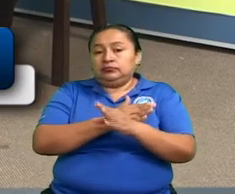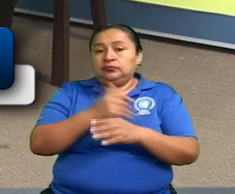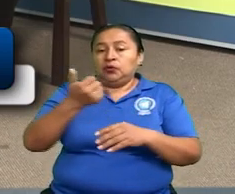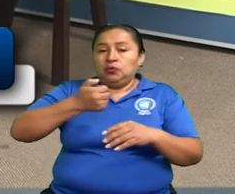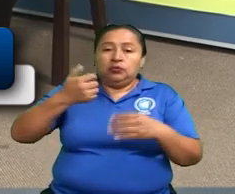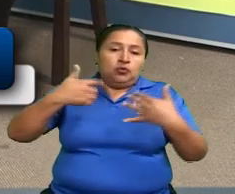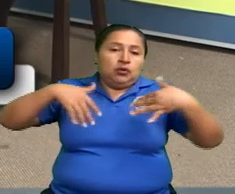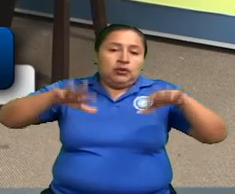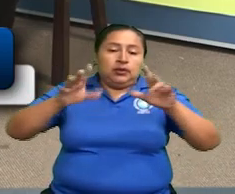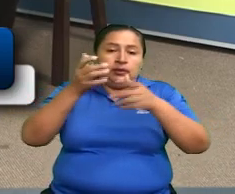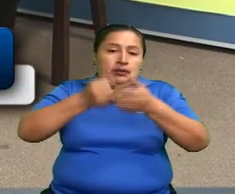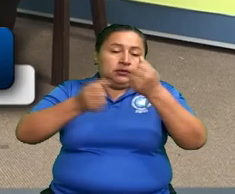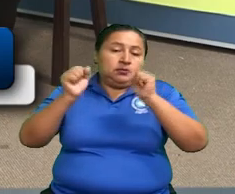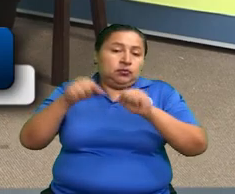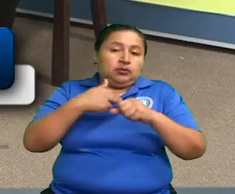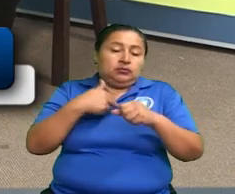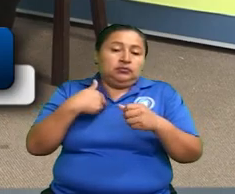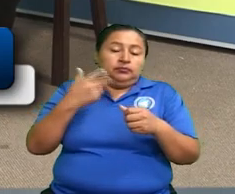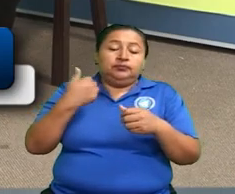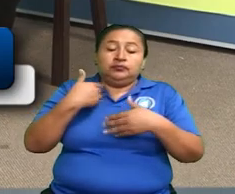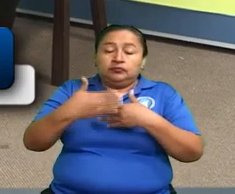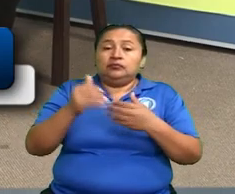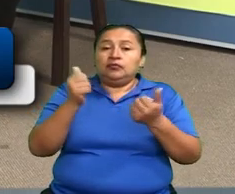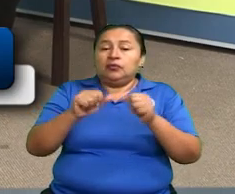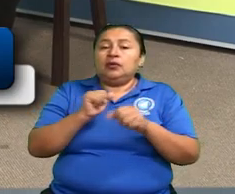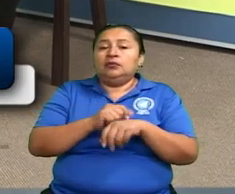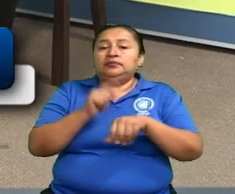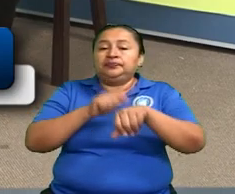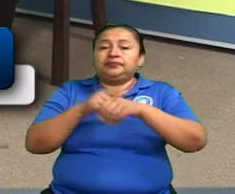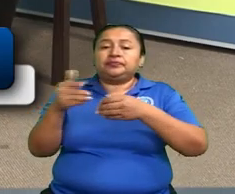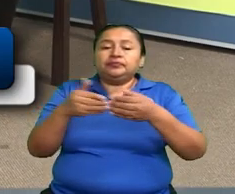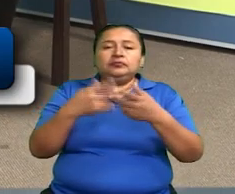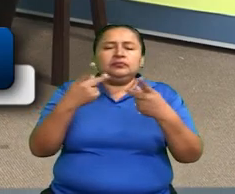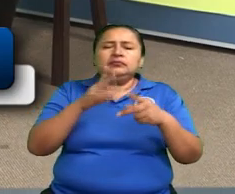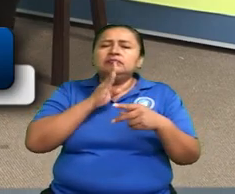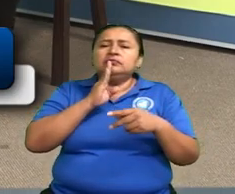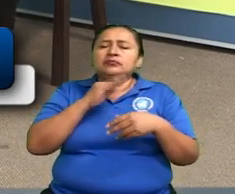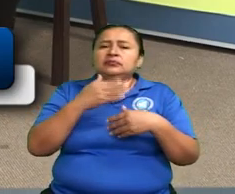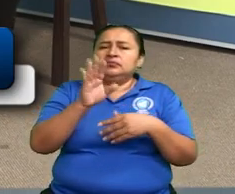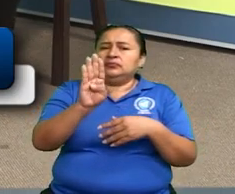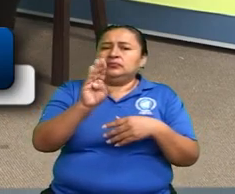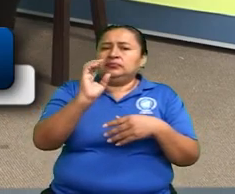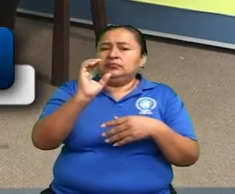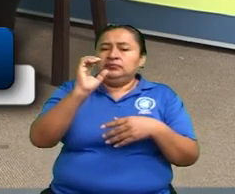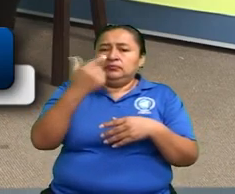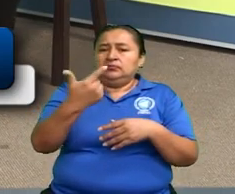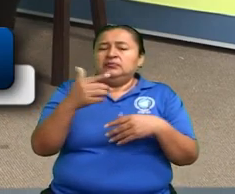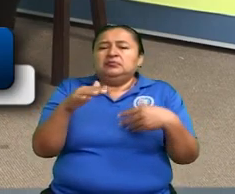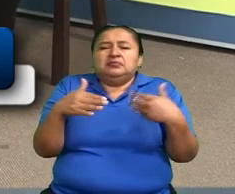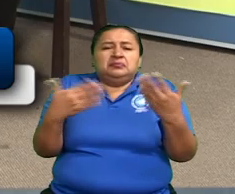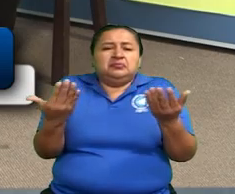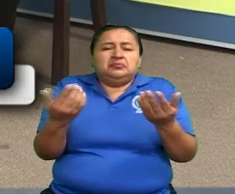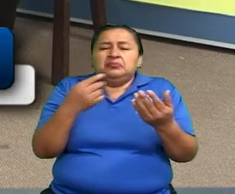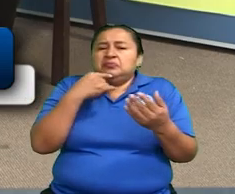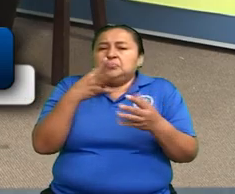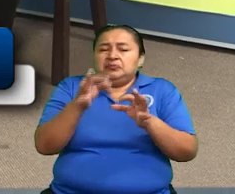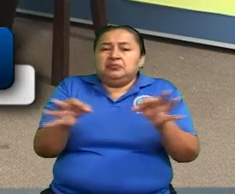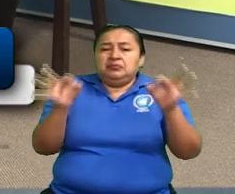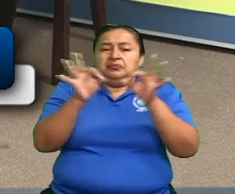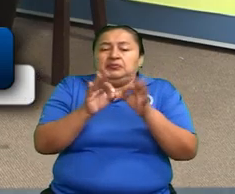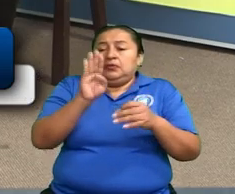Fórmula o cualquier leche, pues, que está adecuada a su edad. Ahora, me habló también de la BCG. La BCG, ¿por qué es